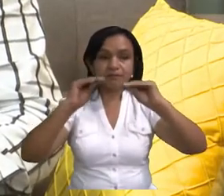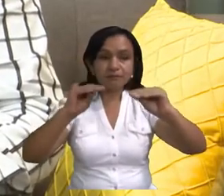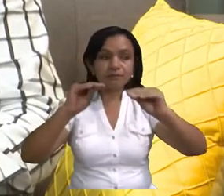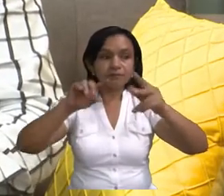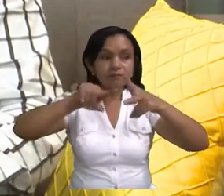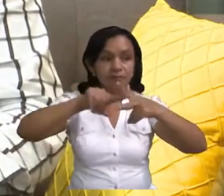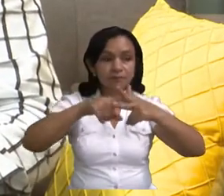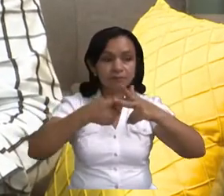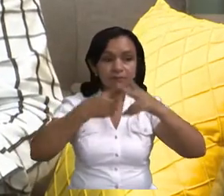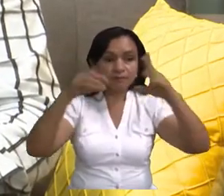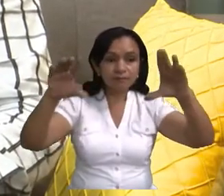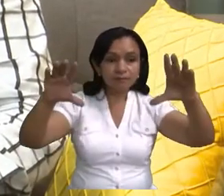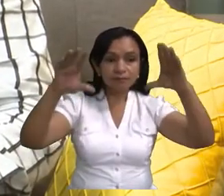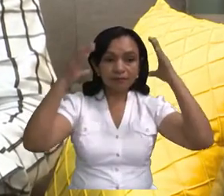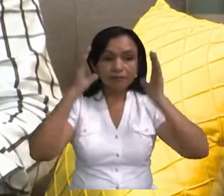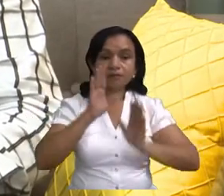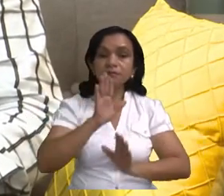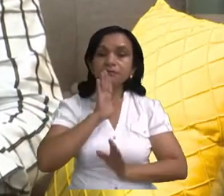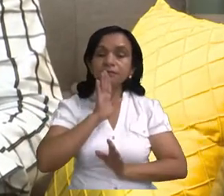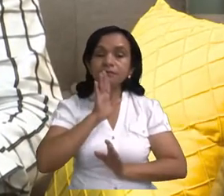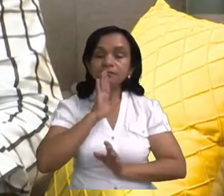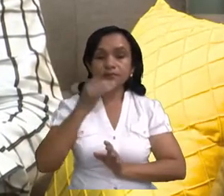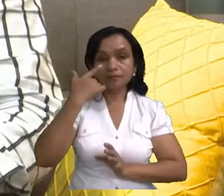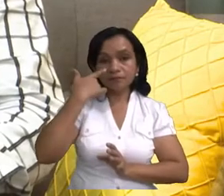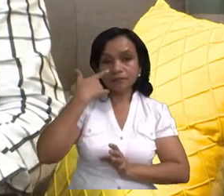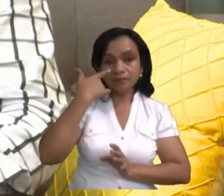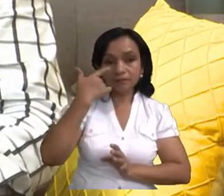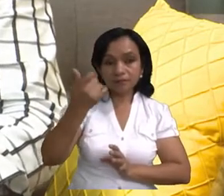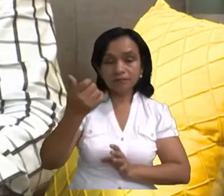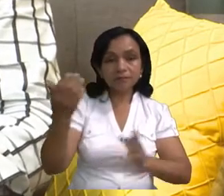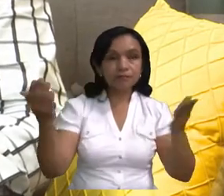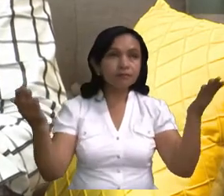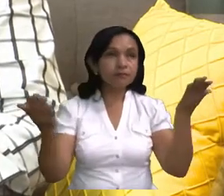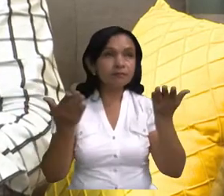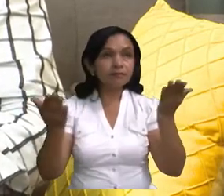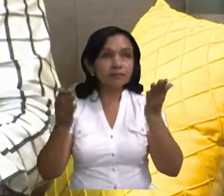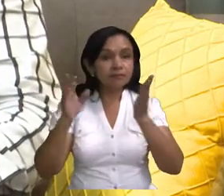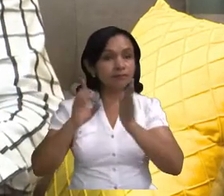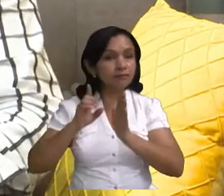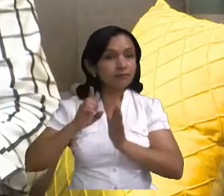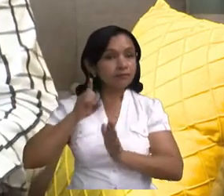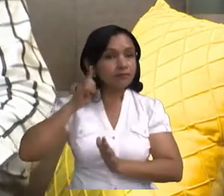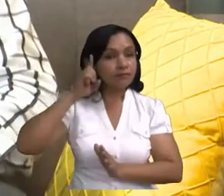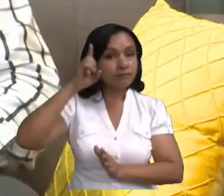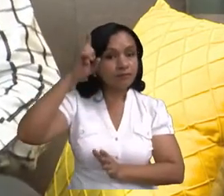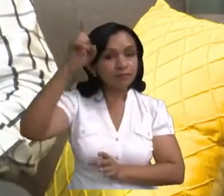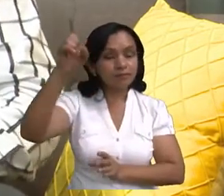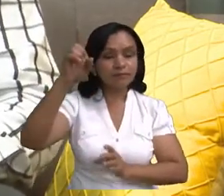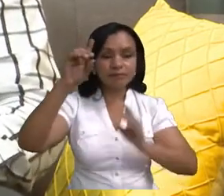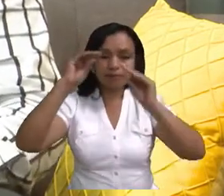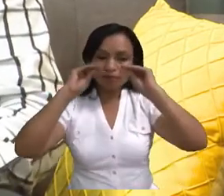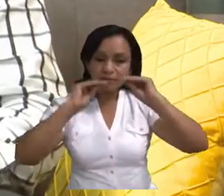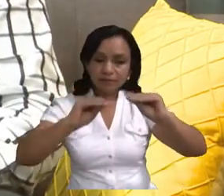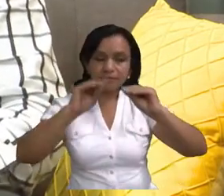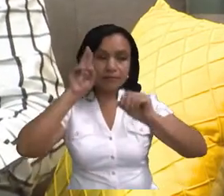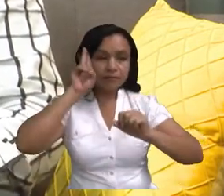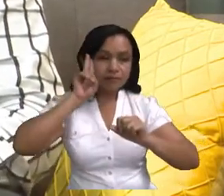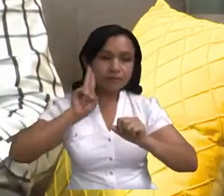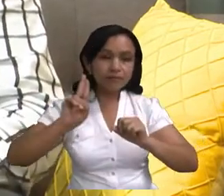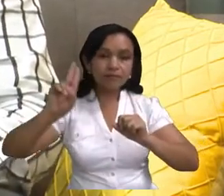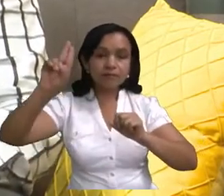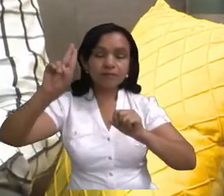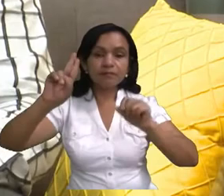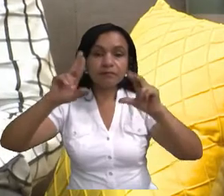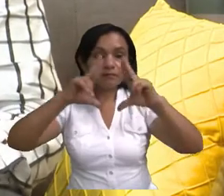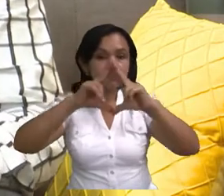escolar, estaremos conversando y conociendo cuáles son las acciones para el desarrollo, en este caso, de la educación superior en el país, uno de los